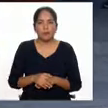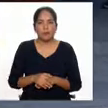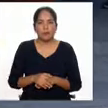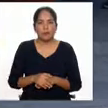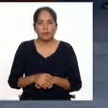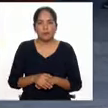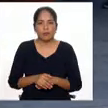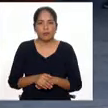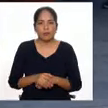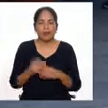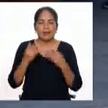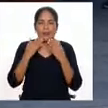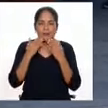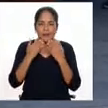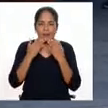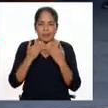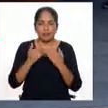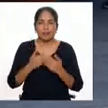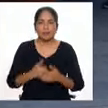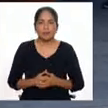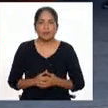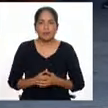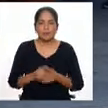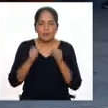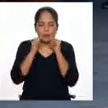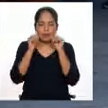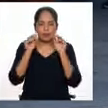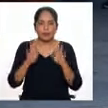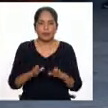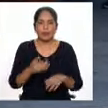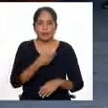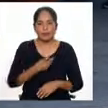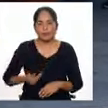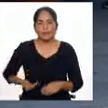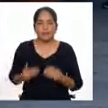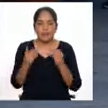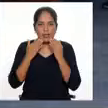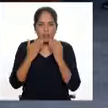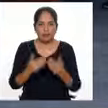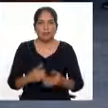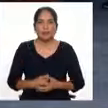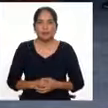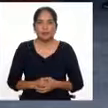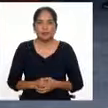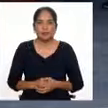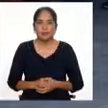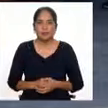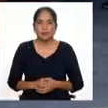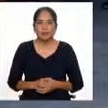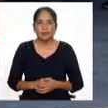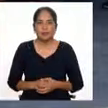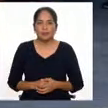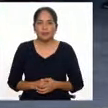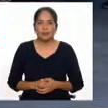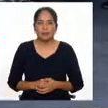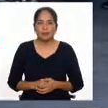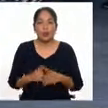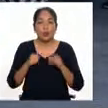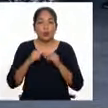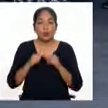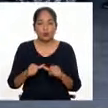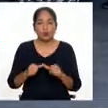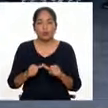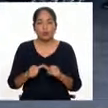encontramos. Muchas gracias. Muchas bendiciones, señora Presidenta. Gracias. Gracias. Enseguida,